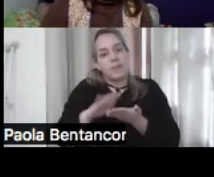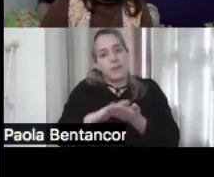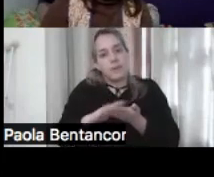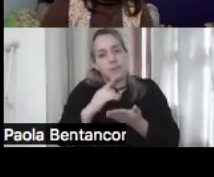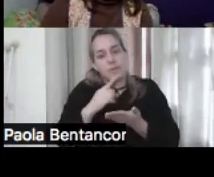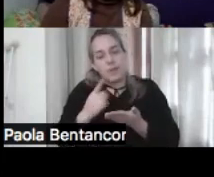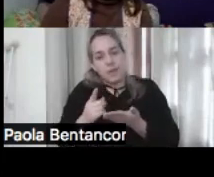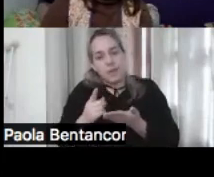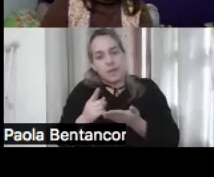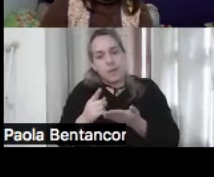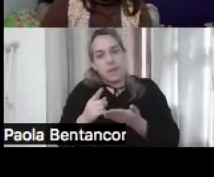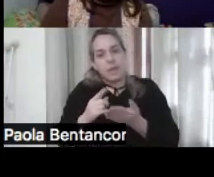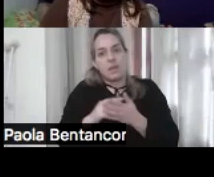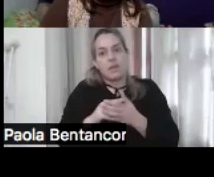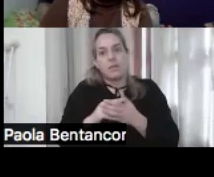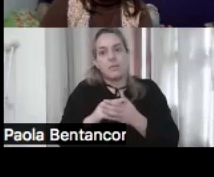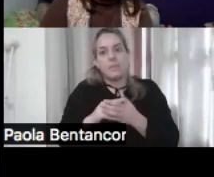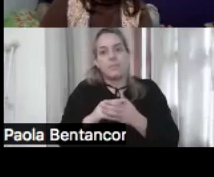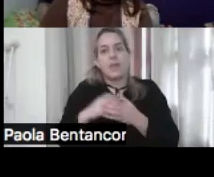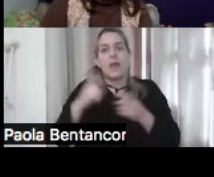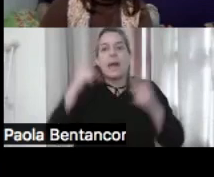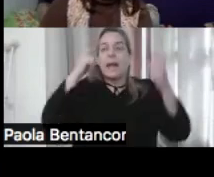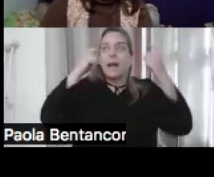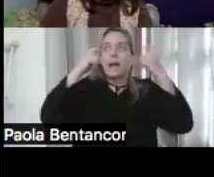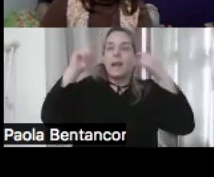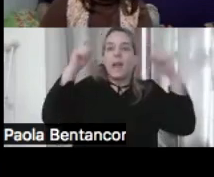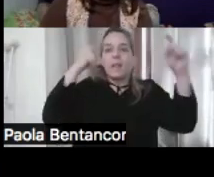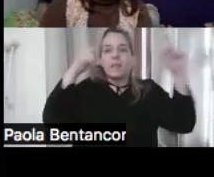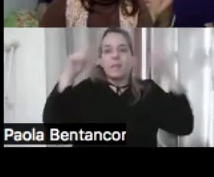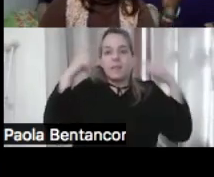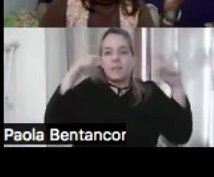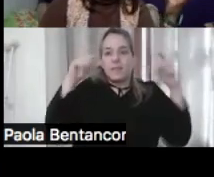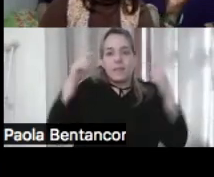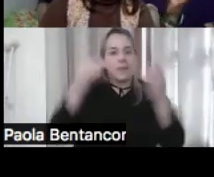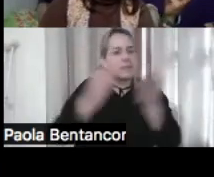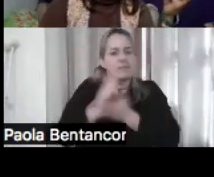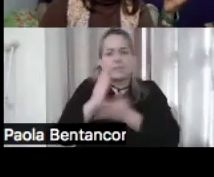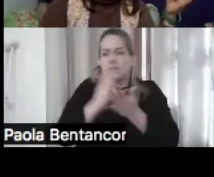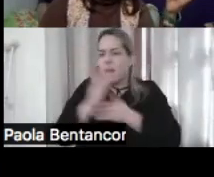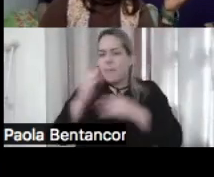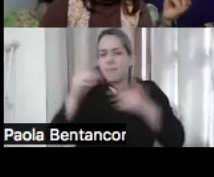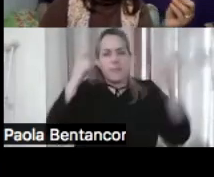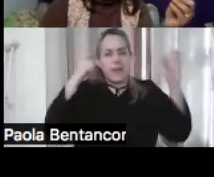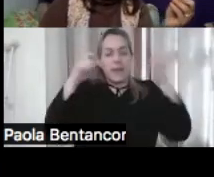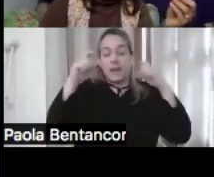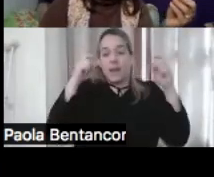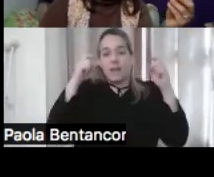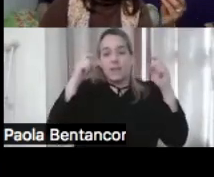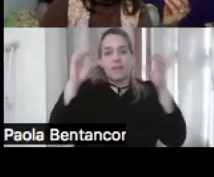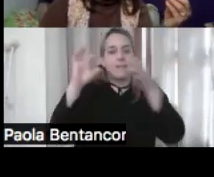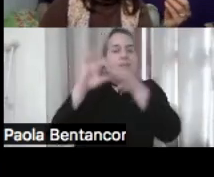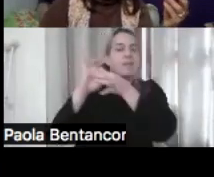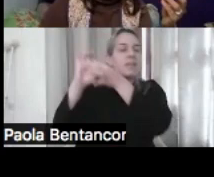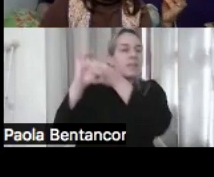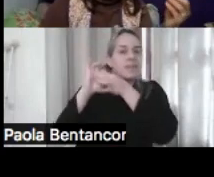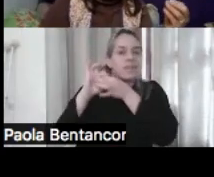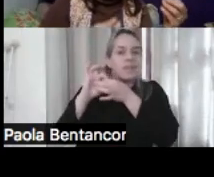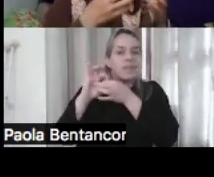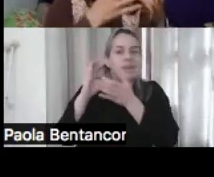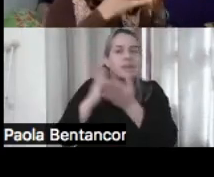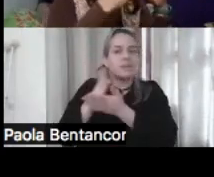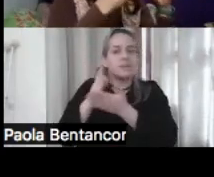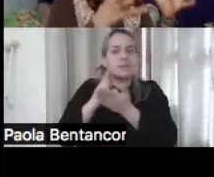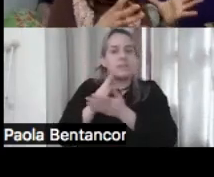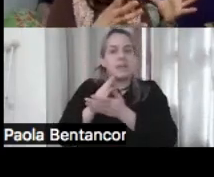la interdisciplina y la creatividad siempre a la cabeza. Cuando hablamos de interdisciplina, hablamos